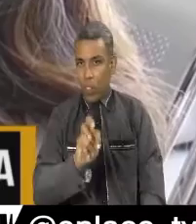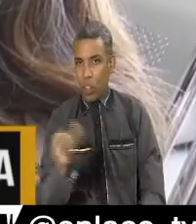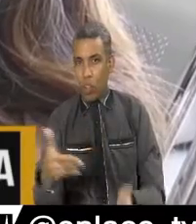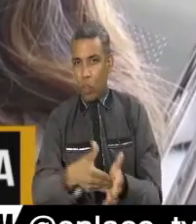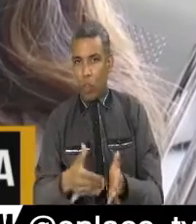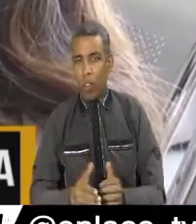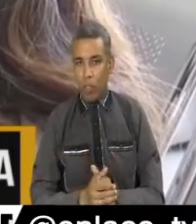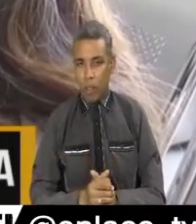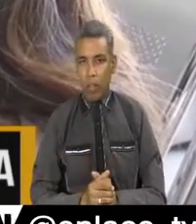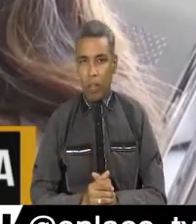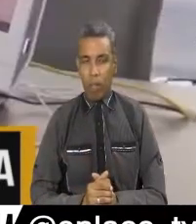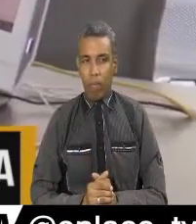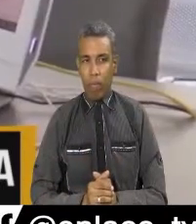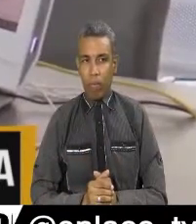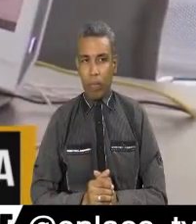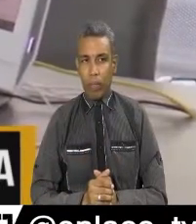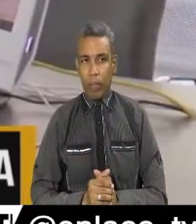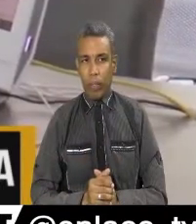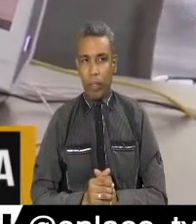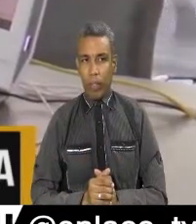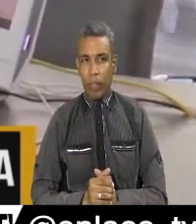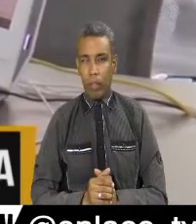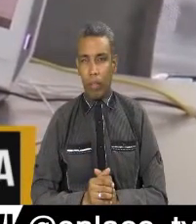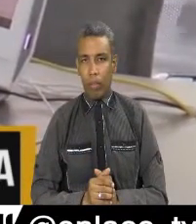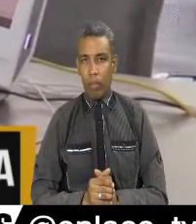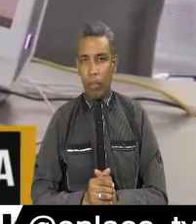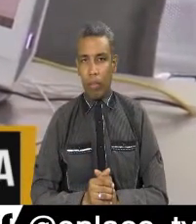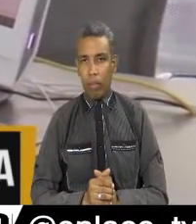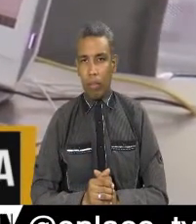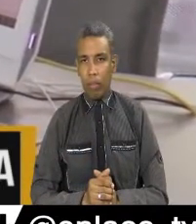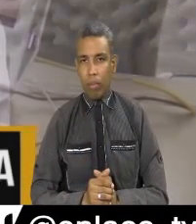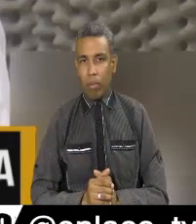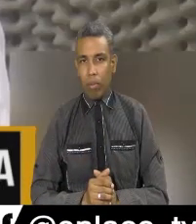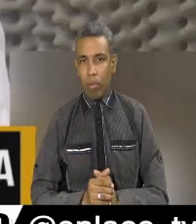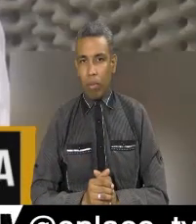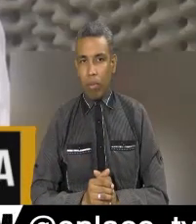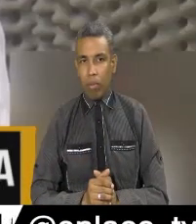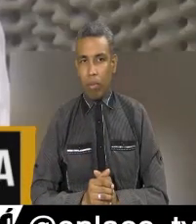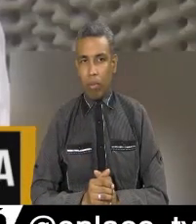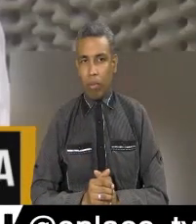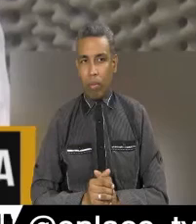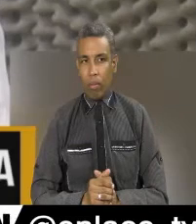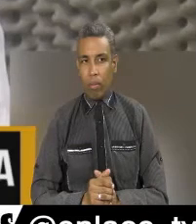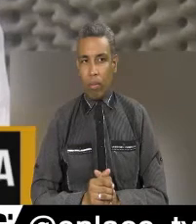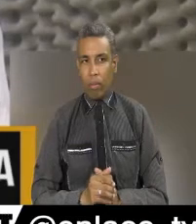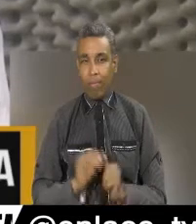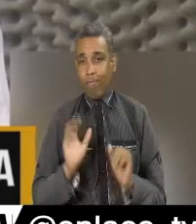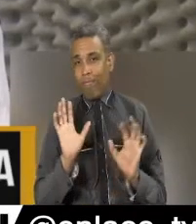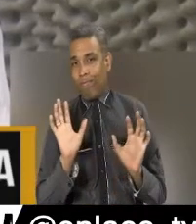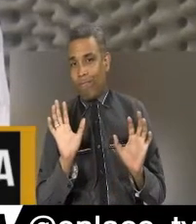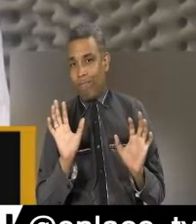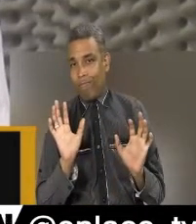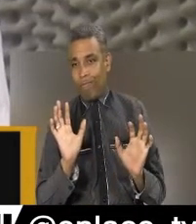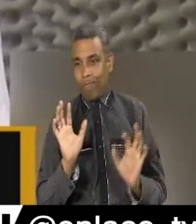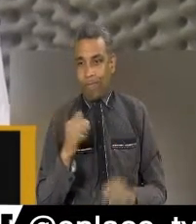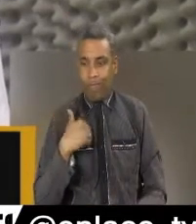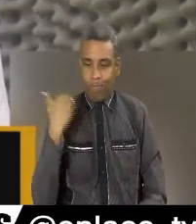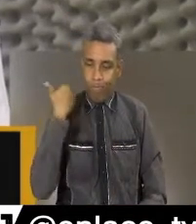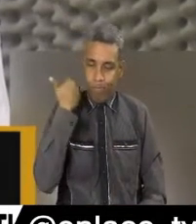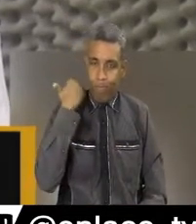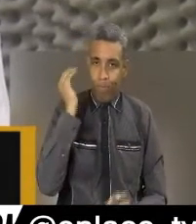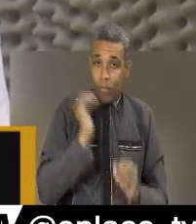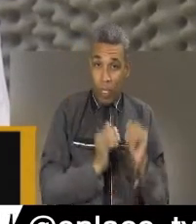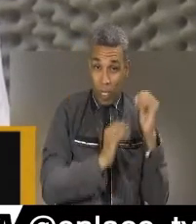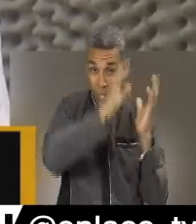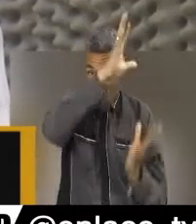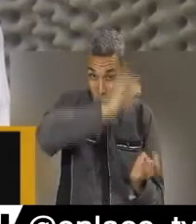18.411 hogares inscritos y hay 49.011 registros. Sabemos que se va a quedar muchas familias que verdaderamente también necesitan esto.